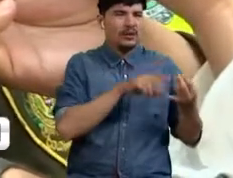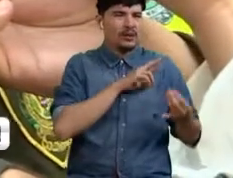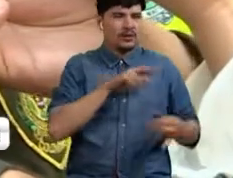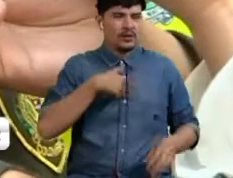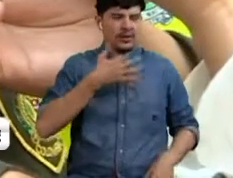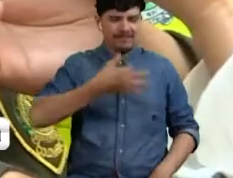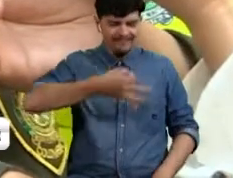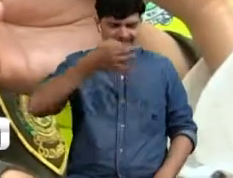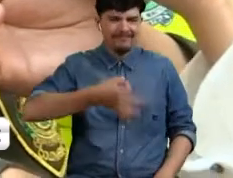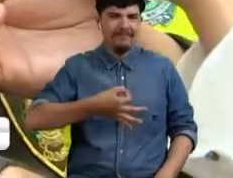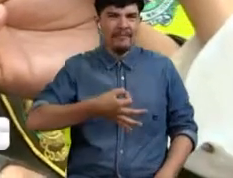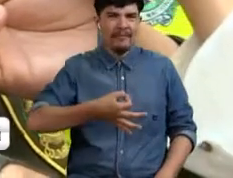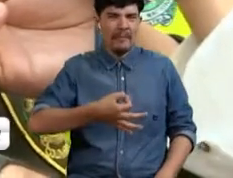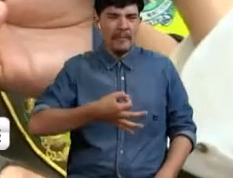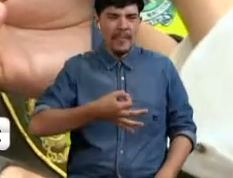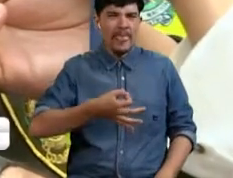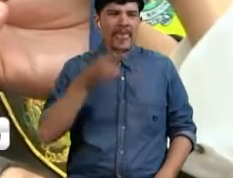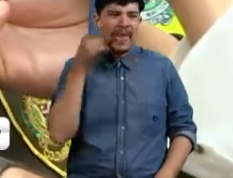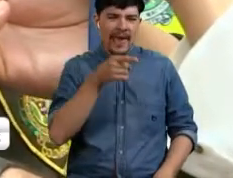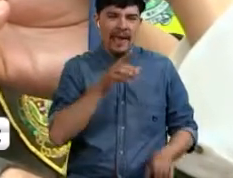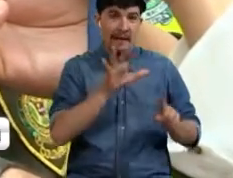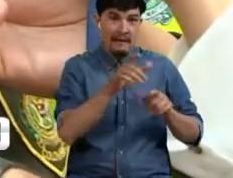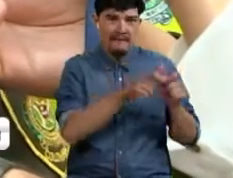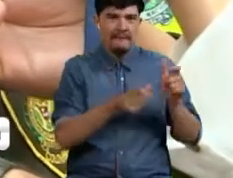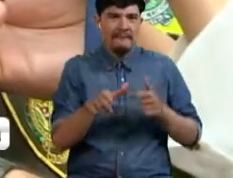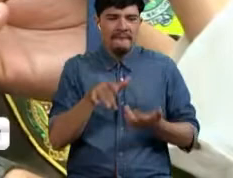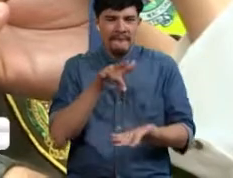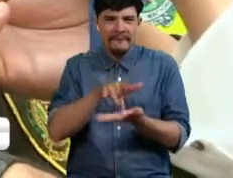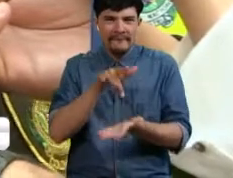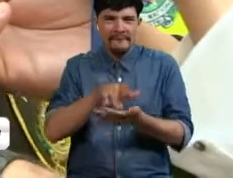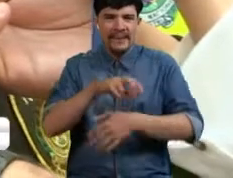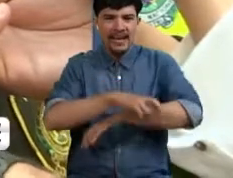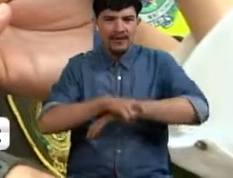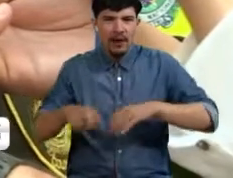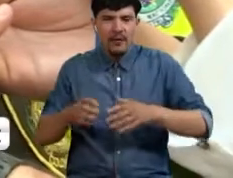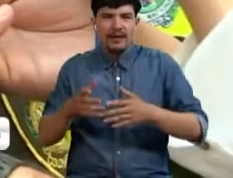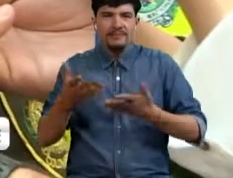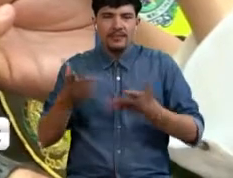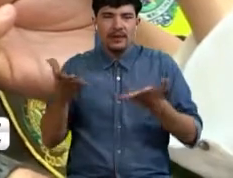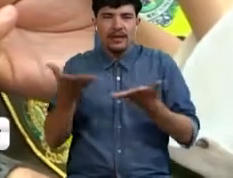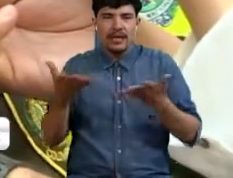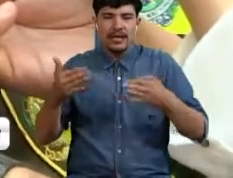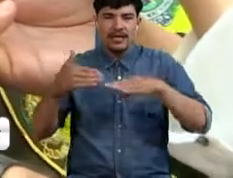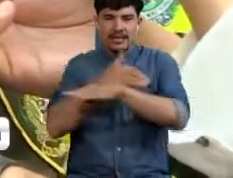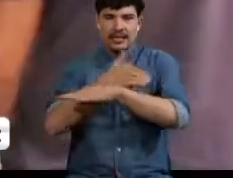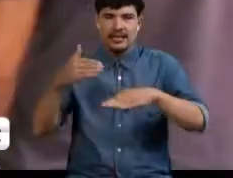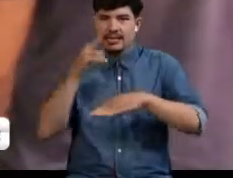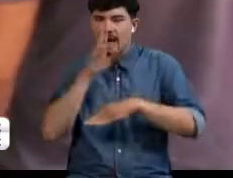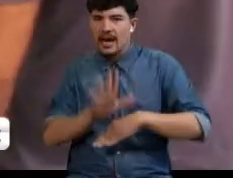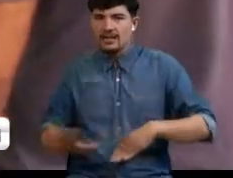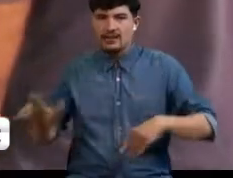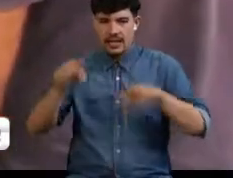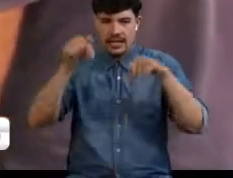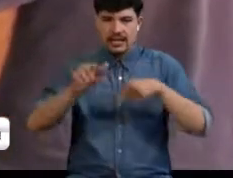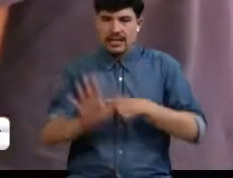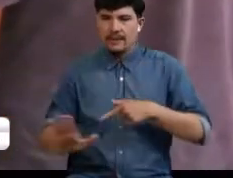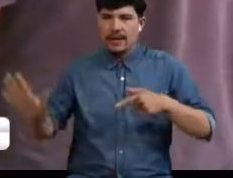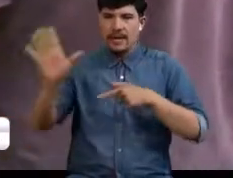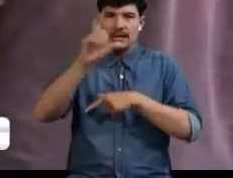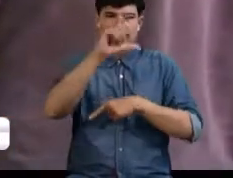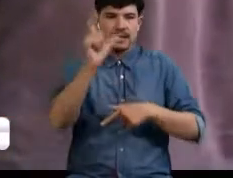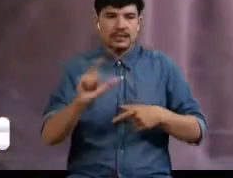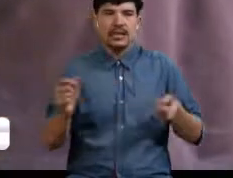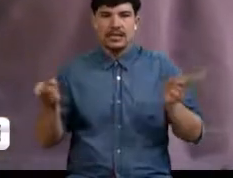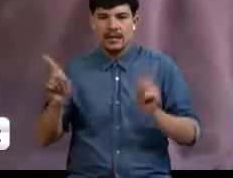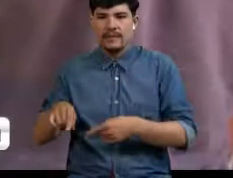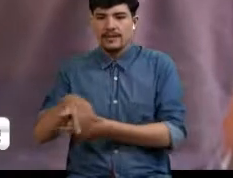de que participaron en unos atracos sobre los ejes nacionales en los departamentos del cesar y de